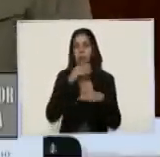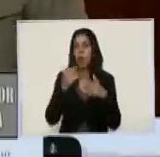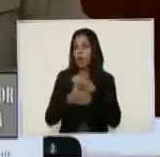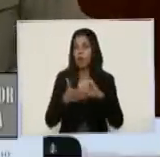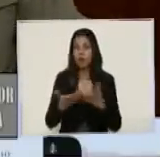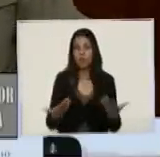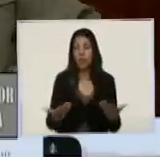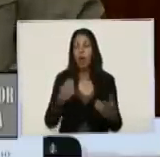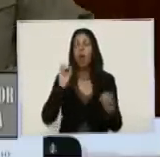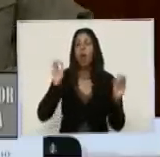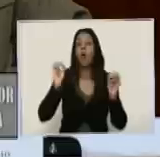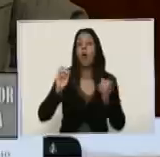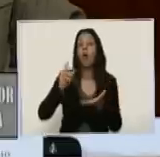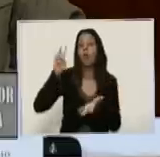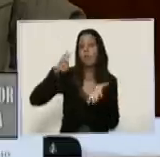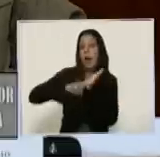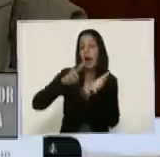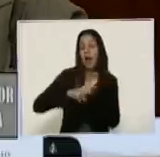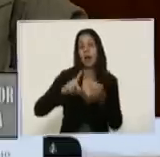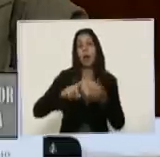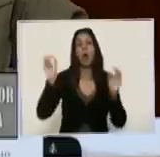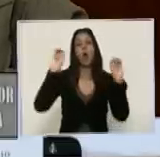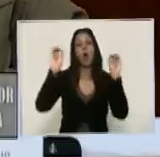problemas en Paraguay o en Panamá?